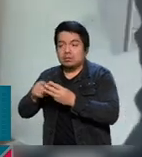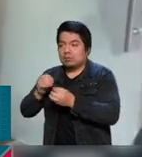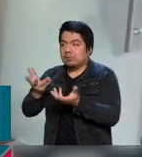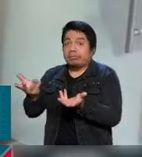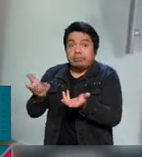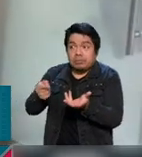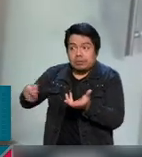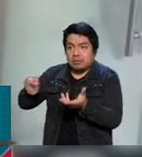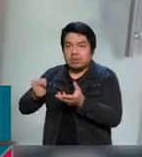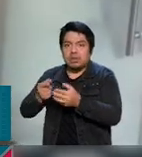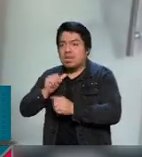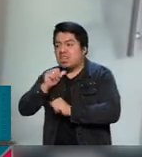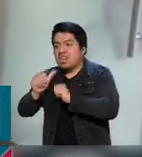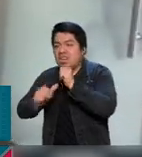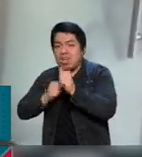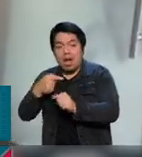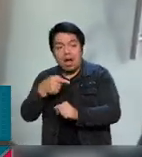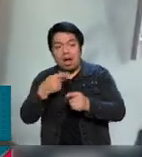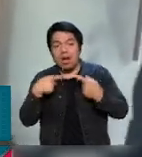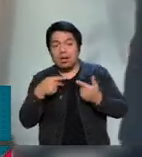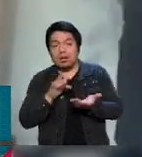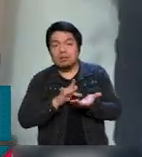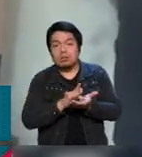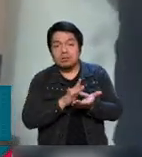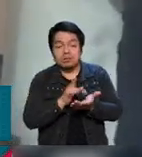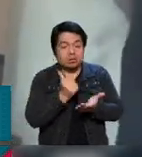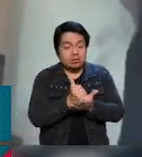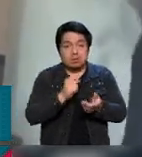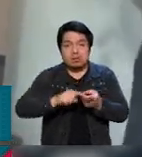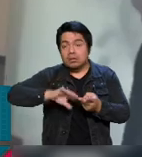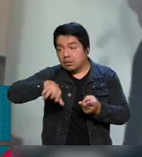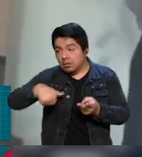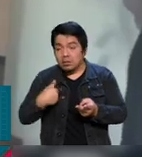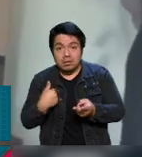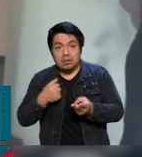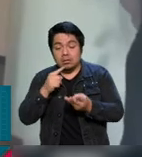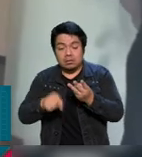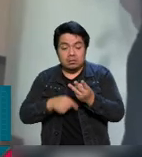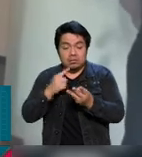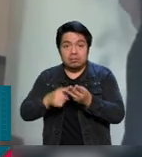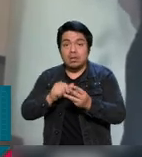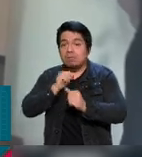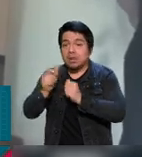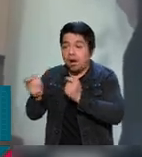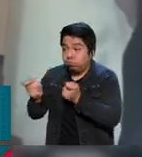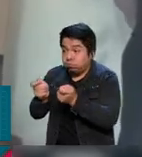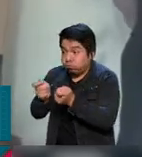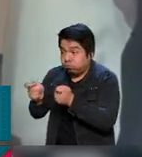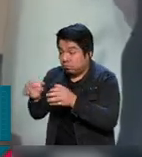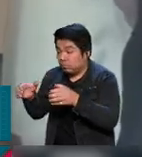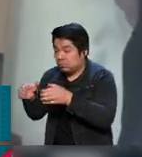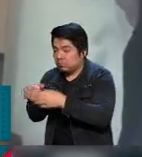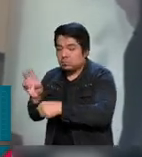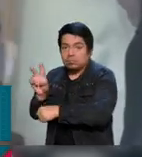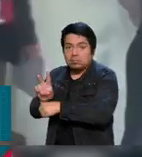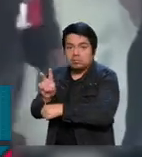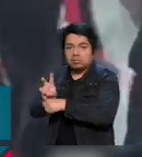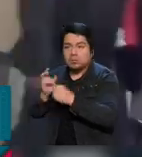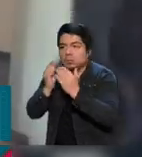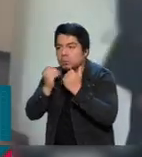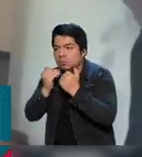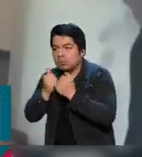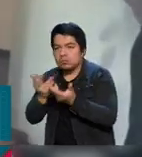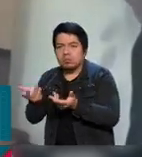no responden a la gente, que no hay austeridad republicana, que no hay quien les vigile como a todos